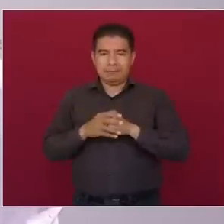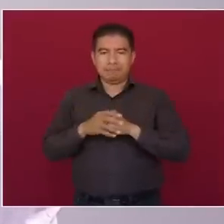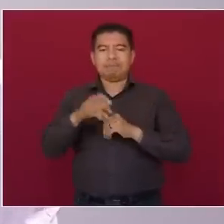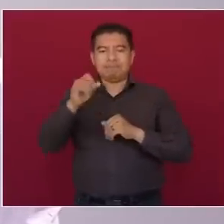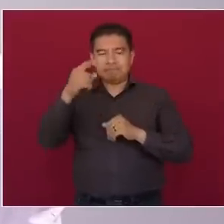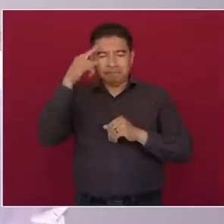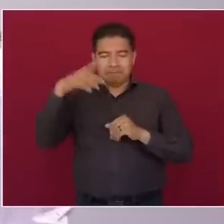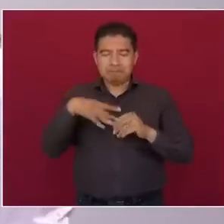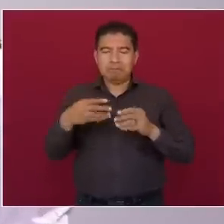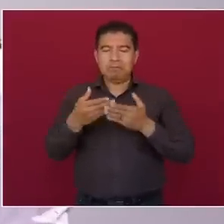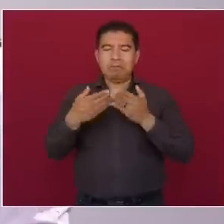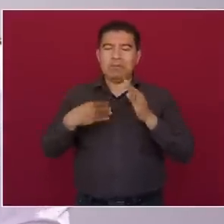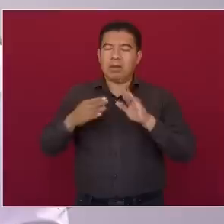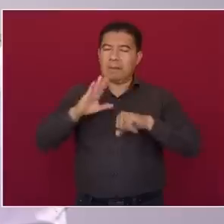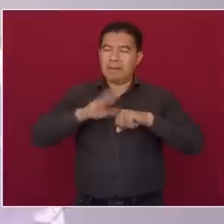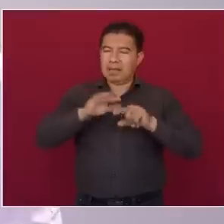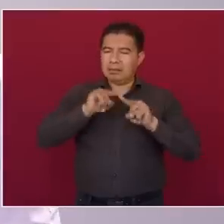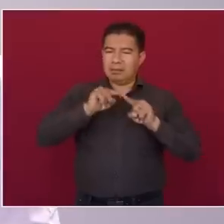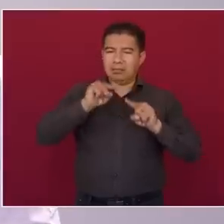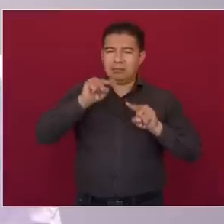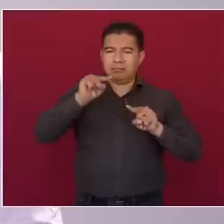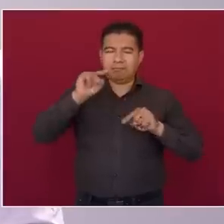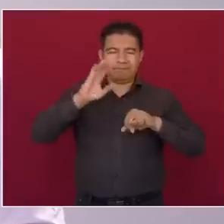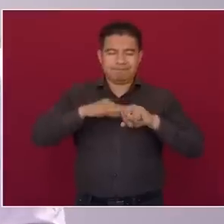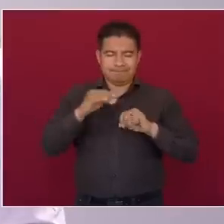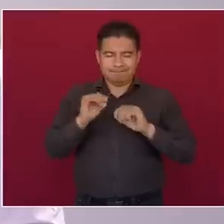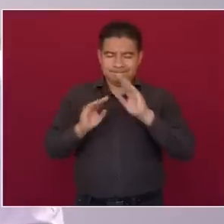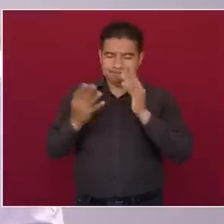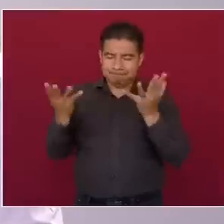pico más alto de la ejecución, se tuvo en sitio